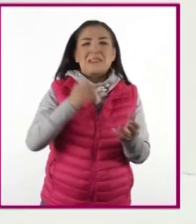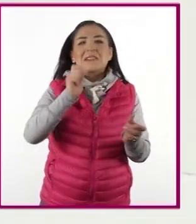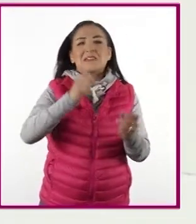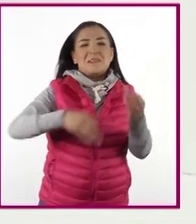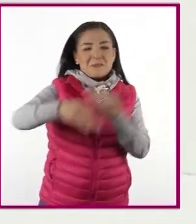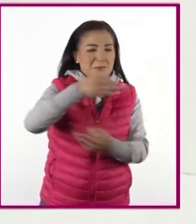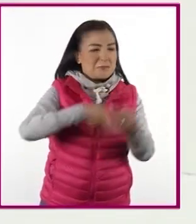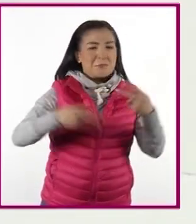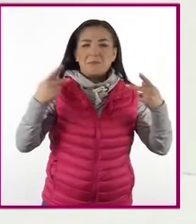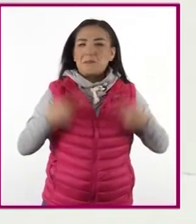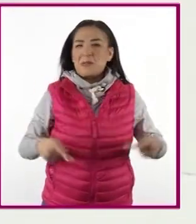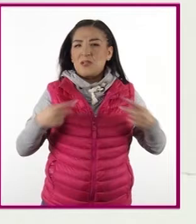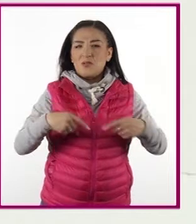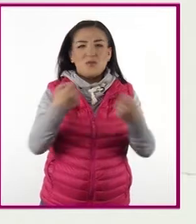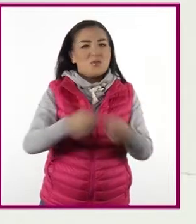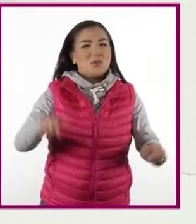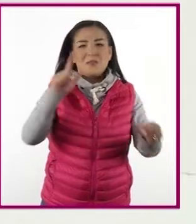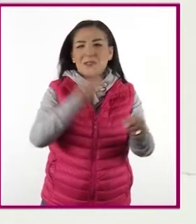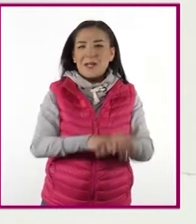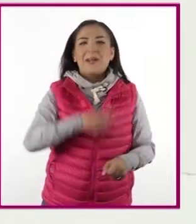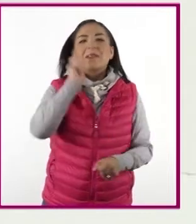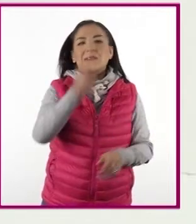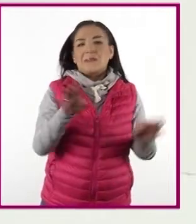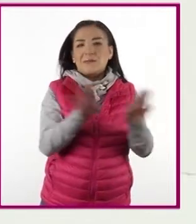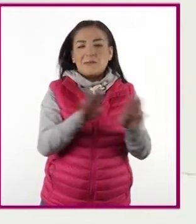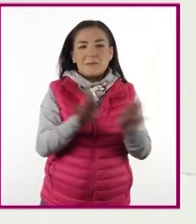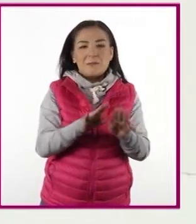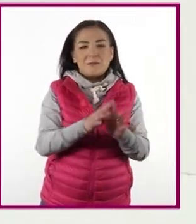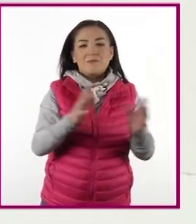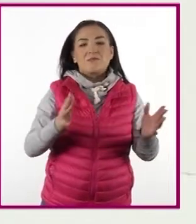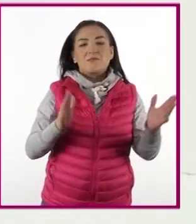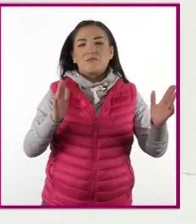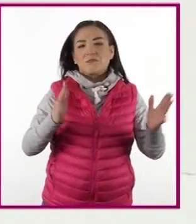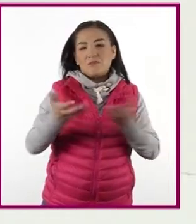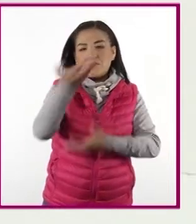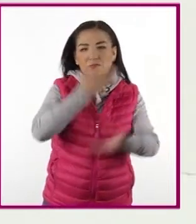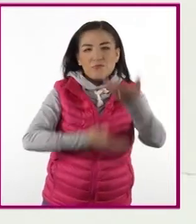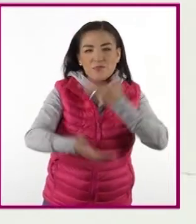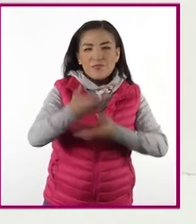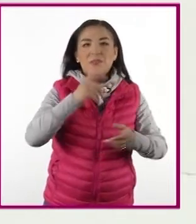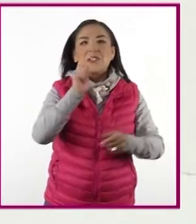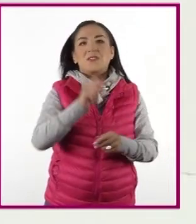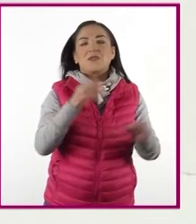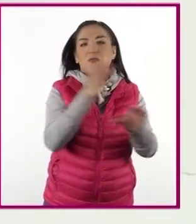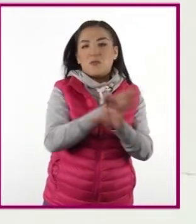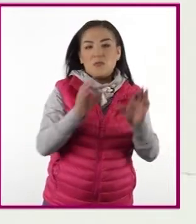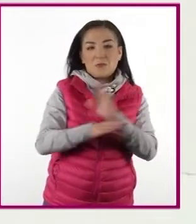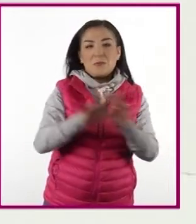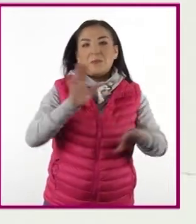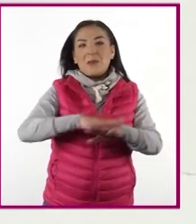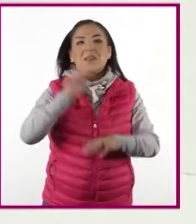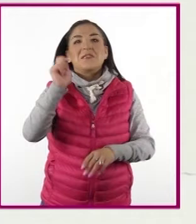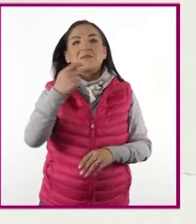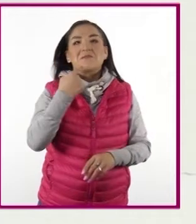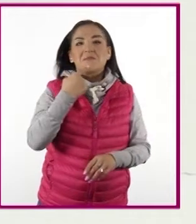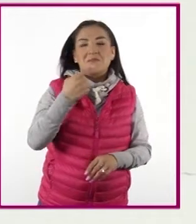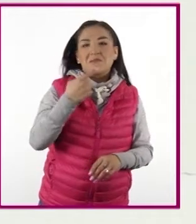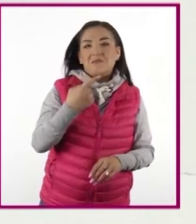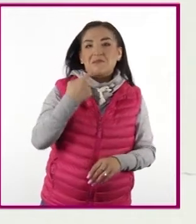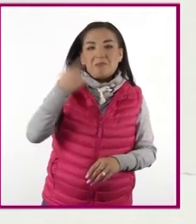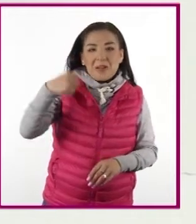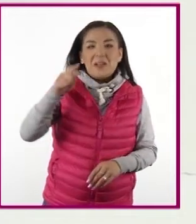grupos sociales, el monopolio de la producción y comercio de productos muy demandados como pólvora,